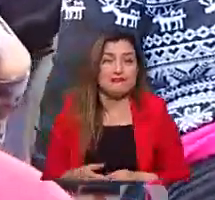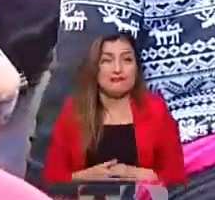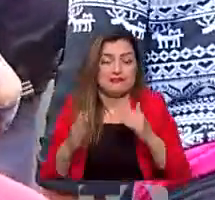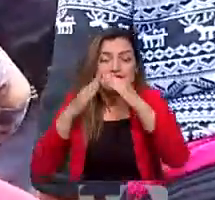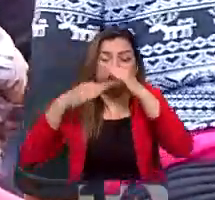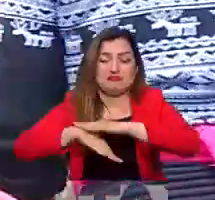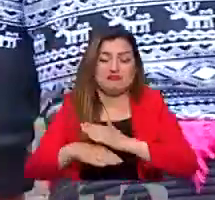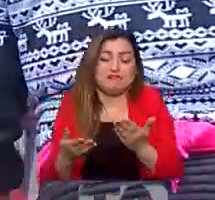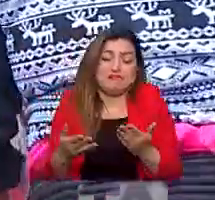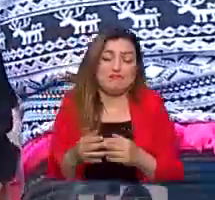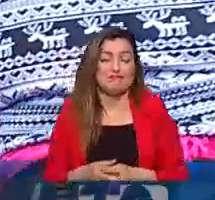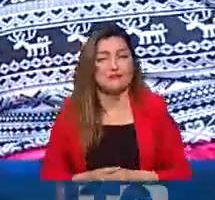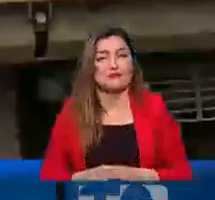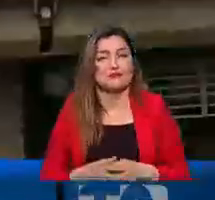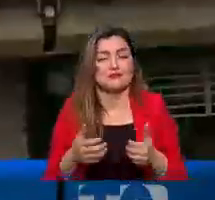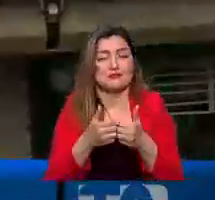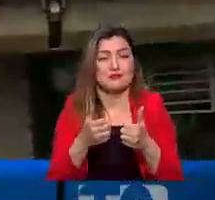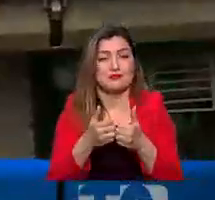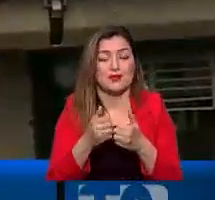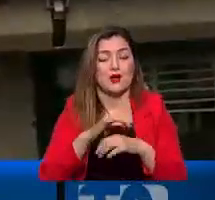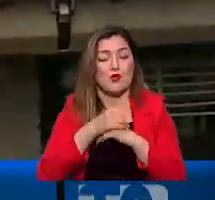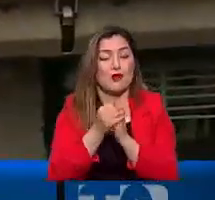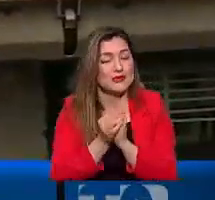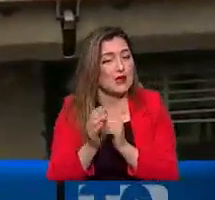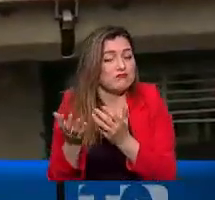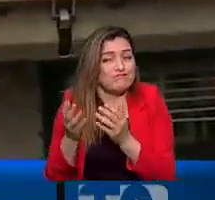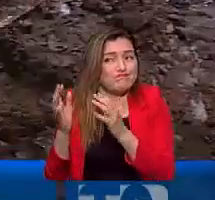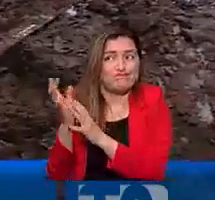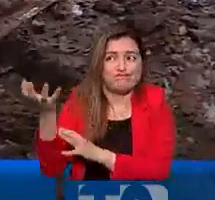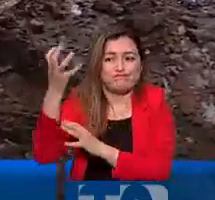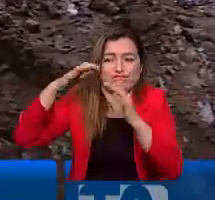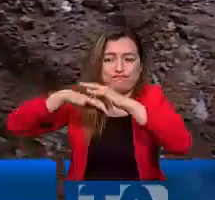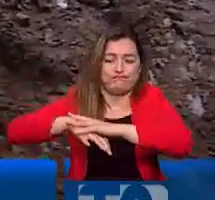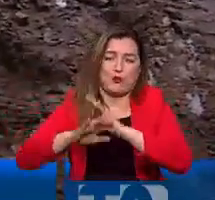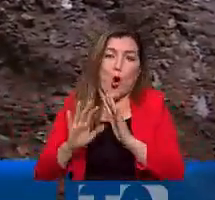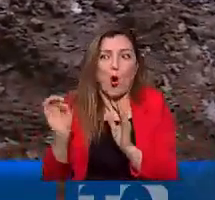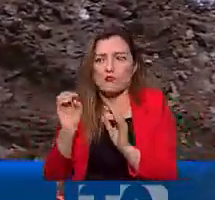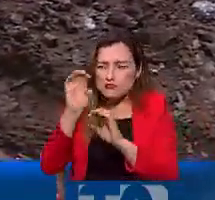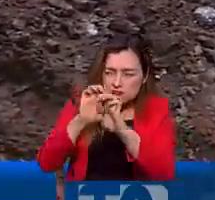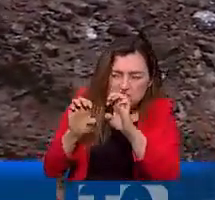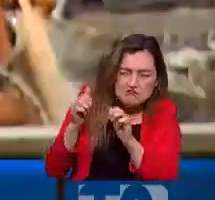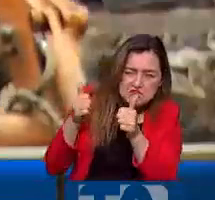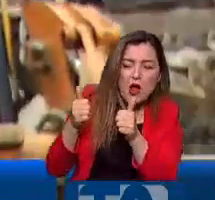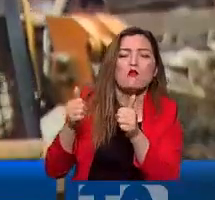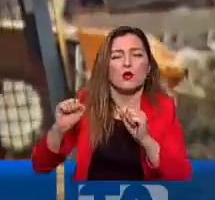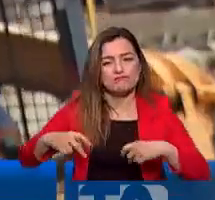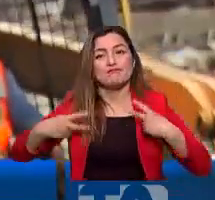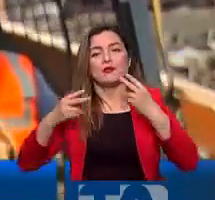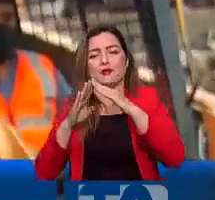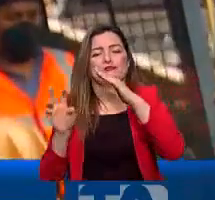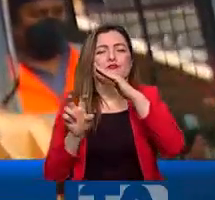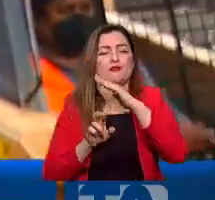si no vale, aprovechando tal vez la maquinaria. En la zona cero, los trabajos de limpieza lo realizaron con la maquinaria pesada. Para hacer